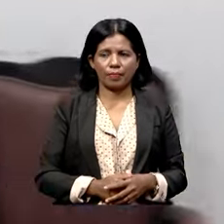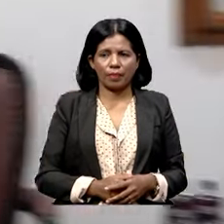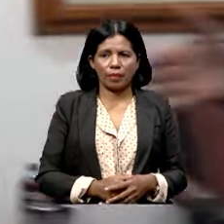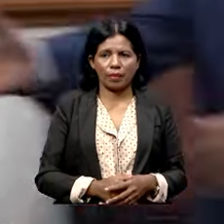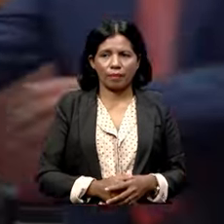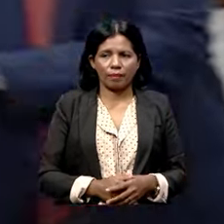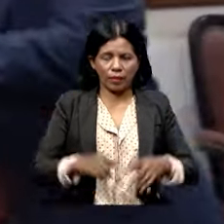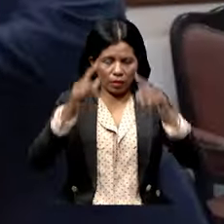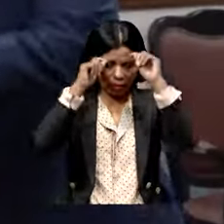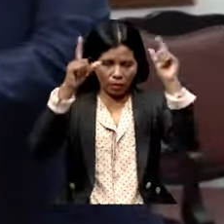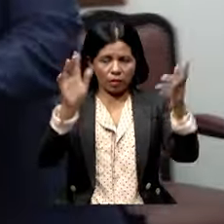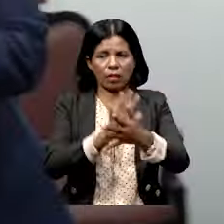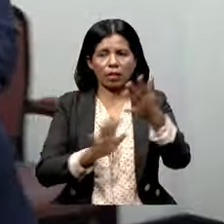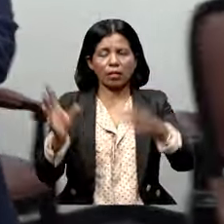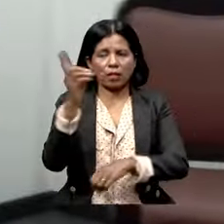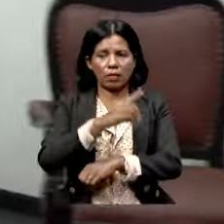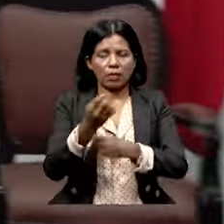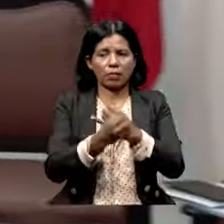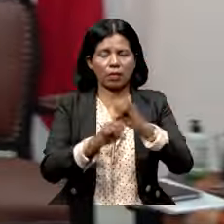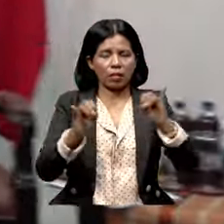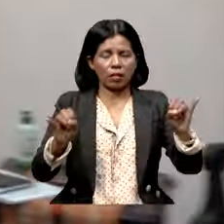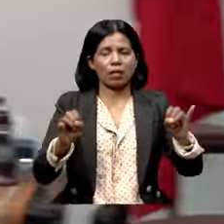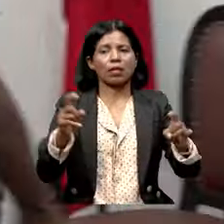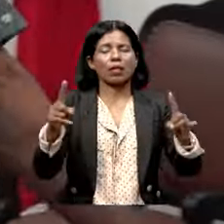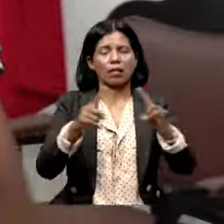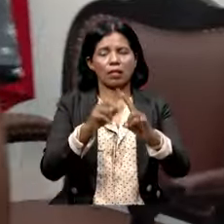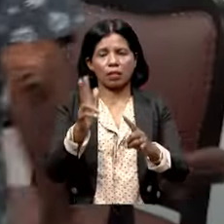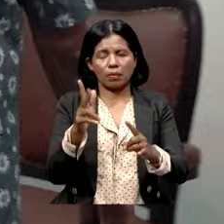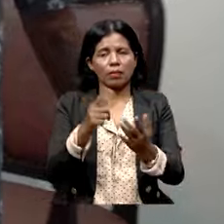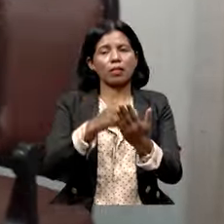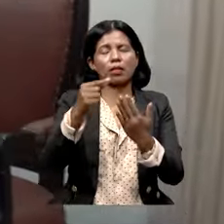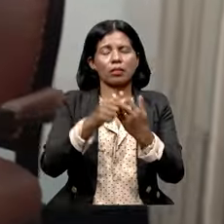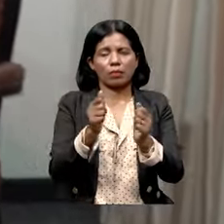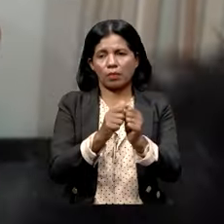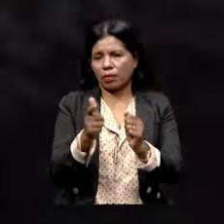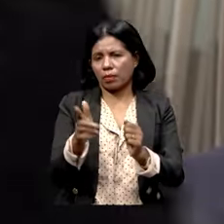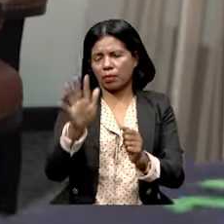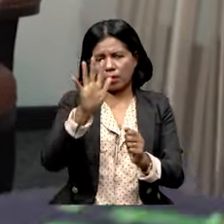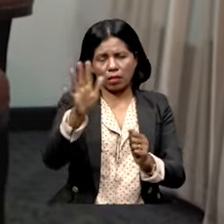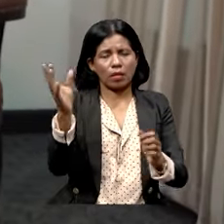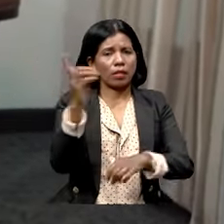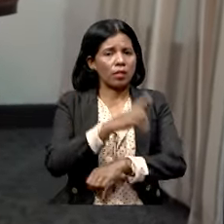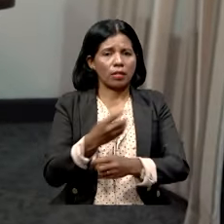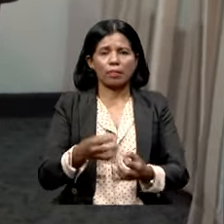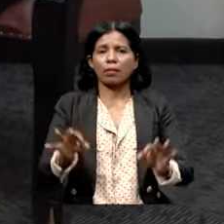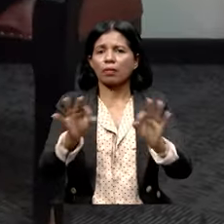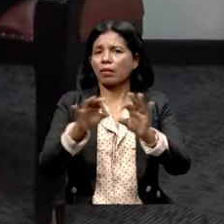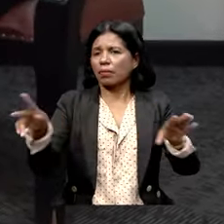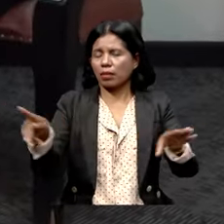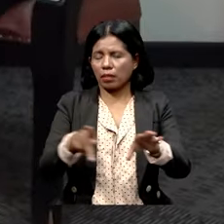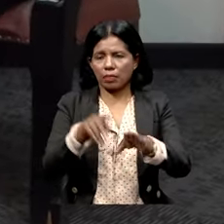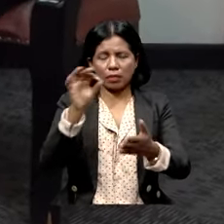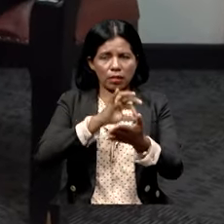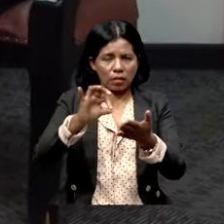Finalized net Timor-Leste celebra lor un importante hanesan consulta popular badala ronulu resen lima y lor un importante ne participa husi